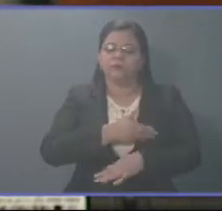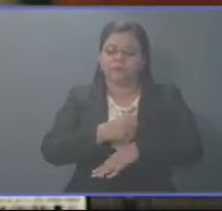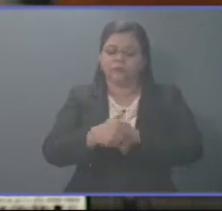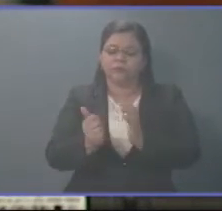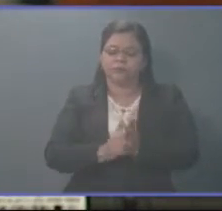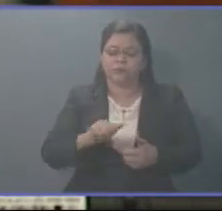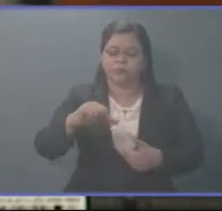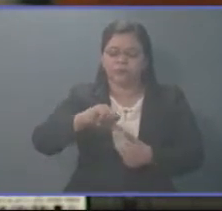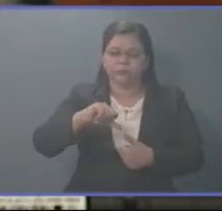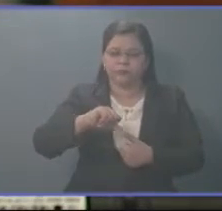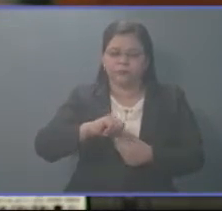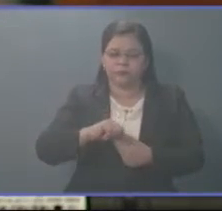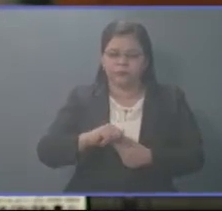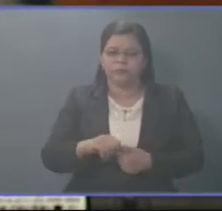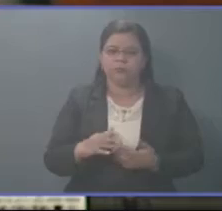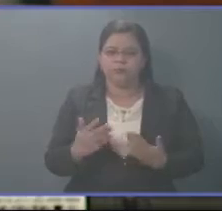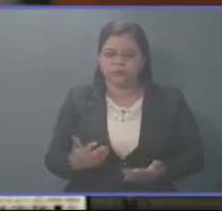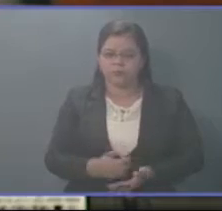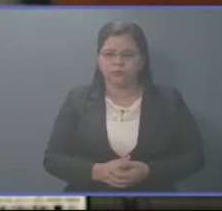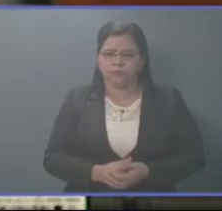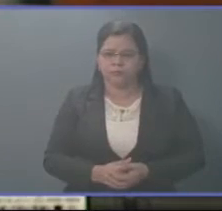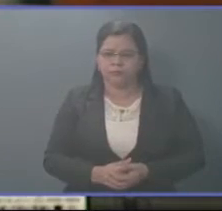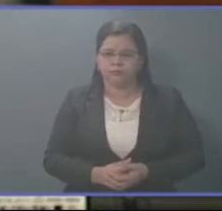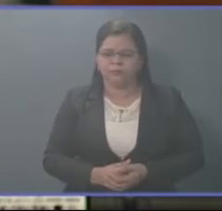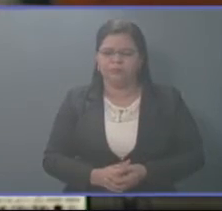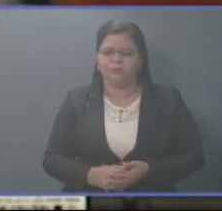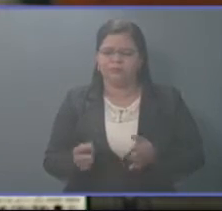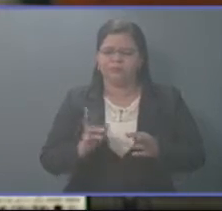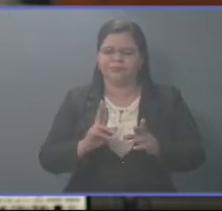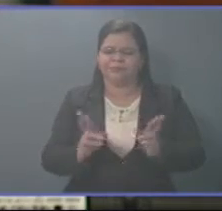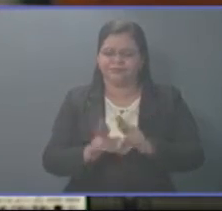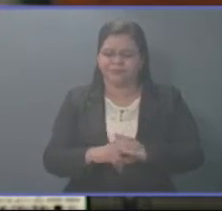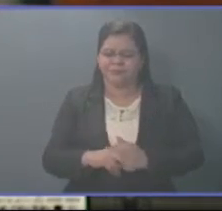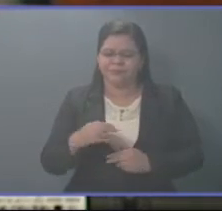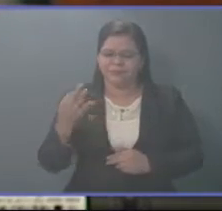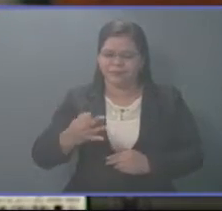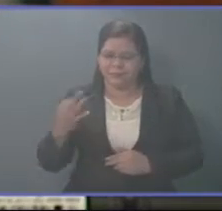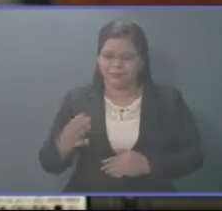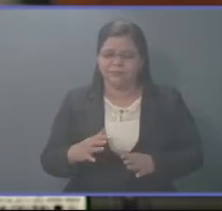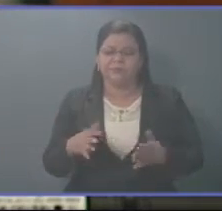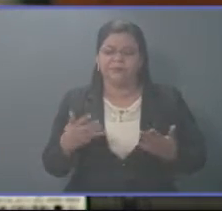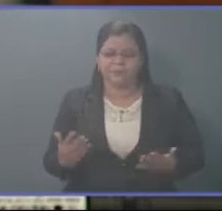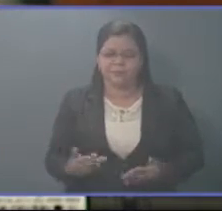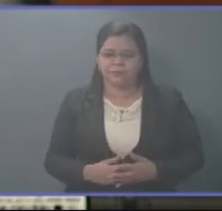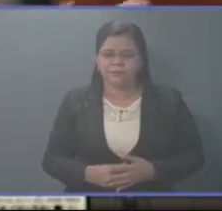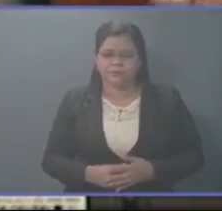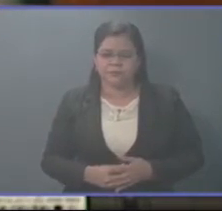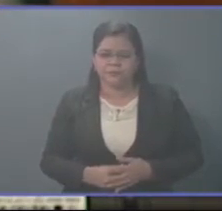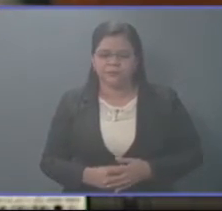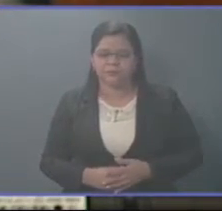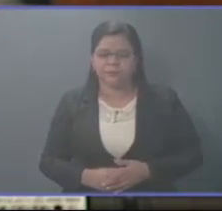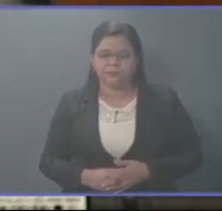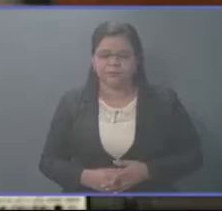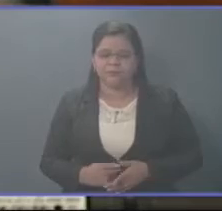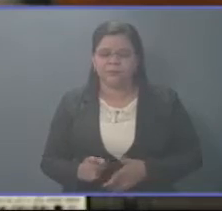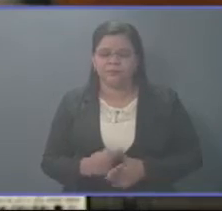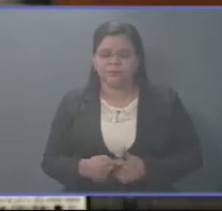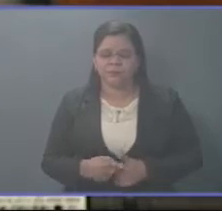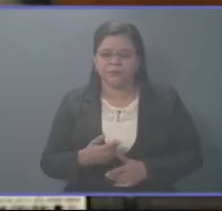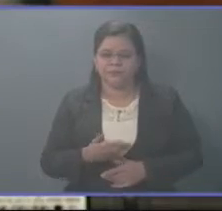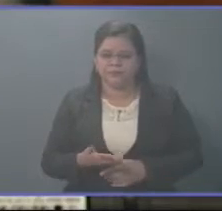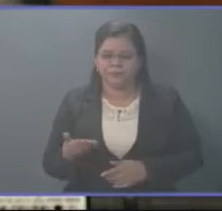Parlamento Centroamericano para que comiencen a hacer las reformas necesarias y urgentes para que sea un organismo que realmente haga cosas